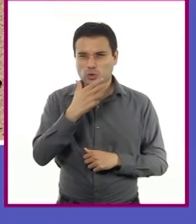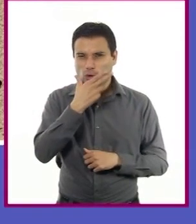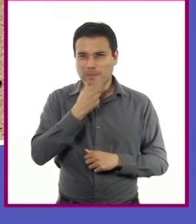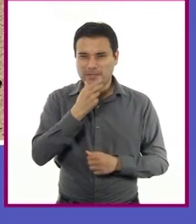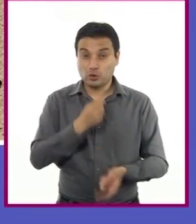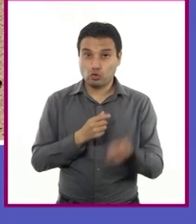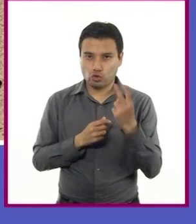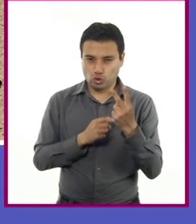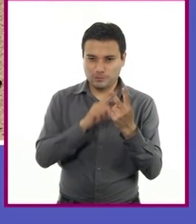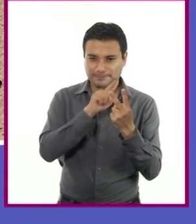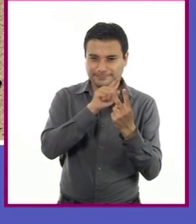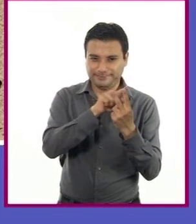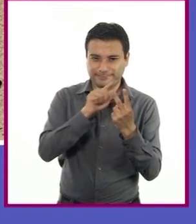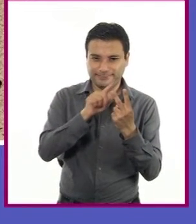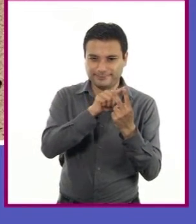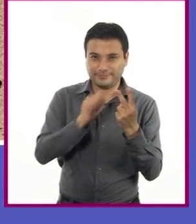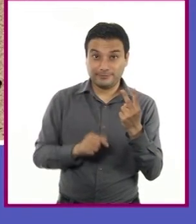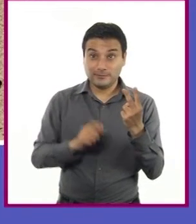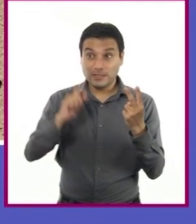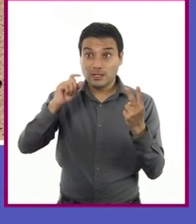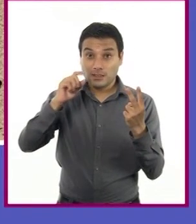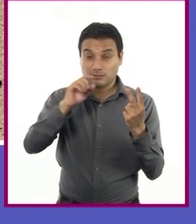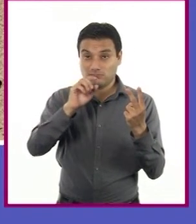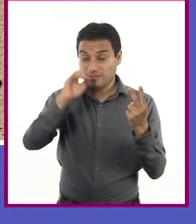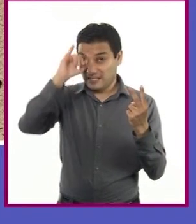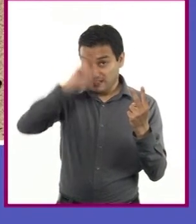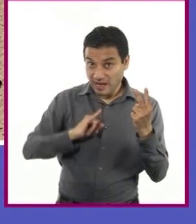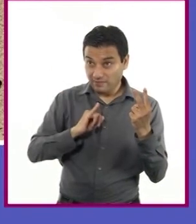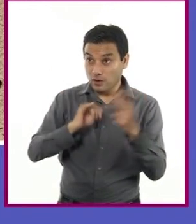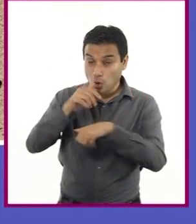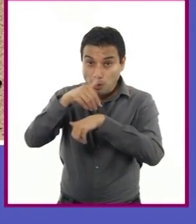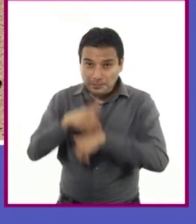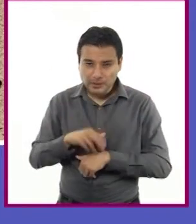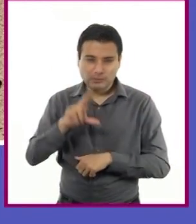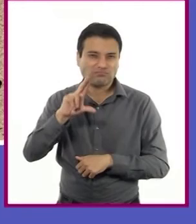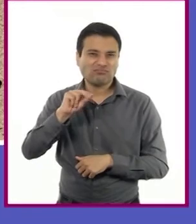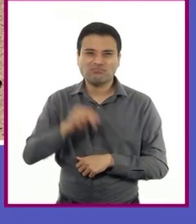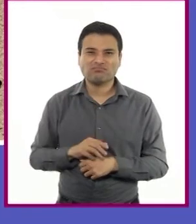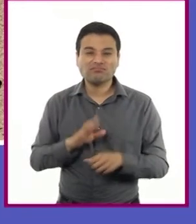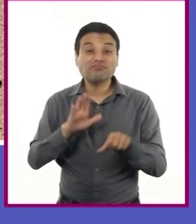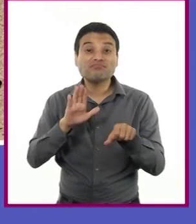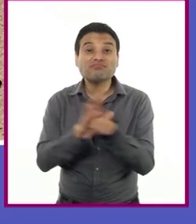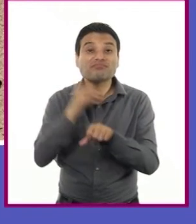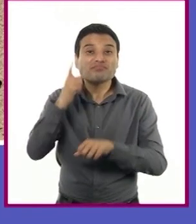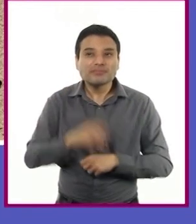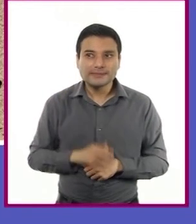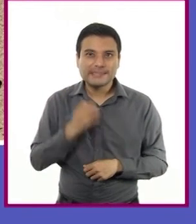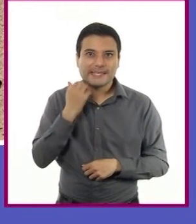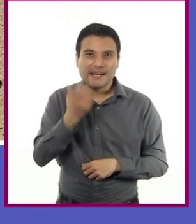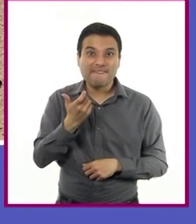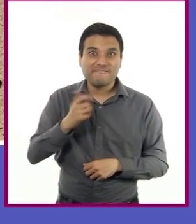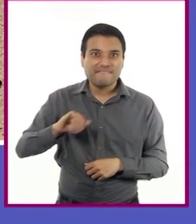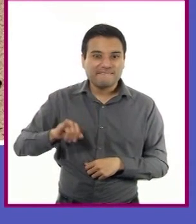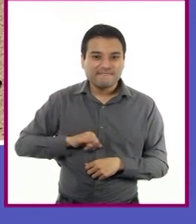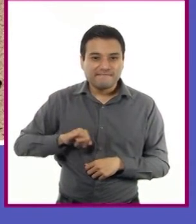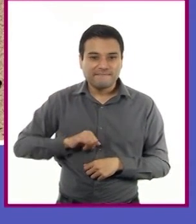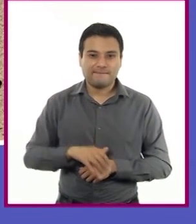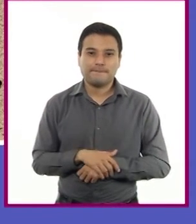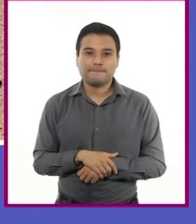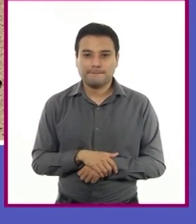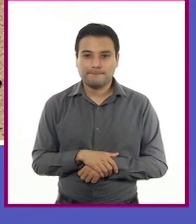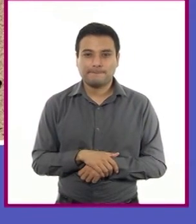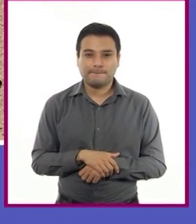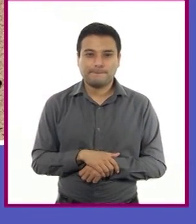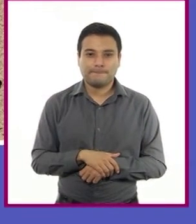la fidelidad debida a su amo, por la codicia de la recompensa prometida por Celestina.